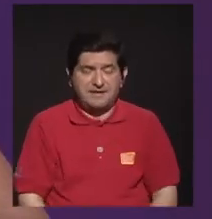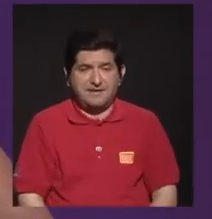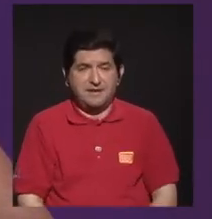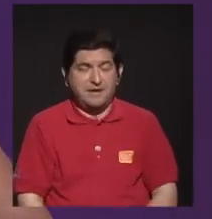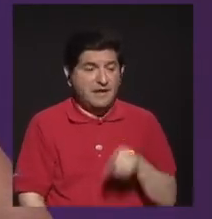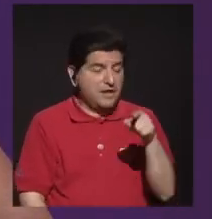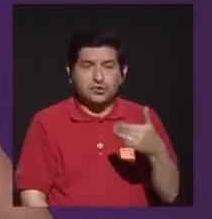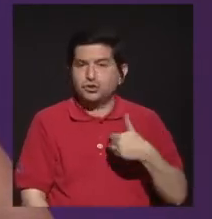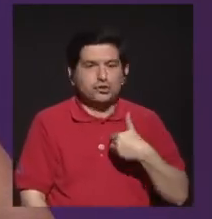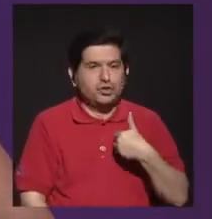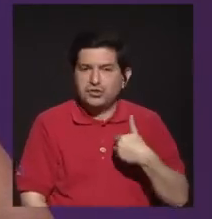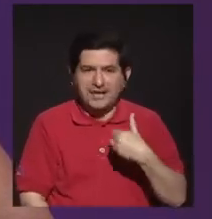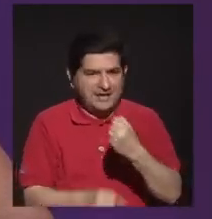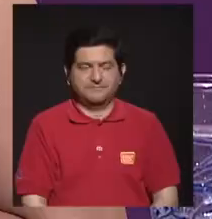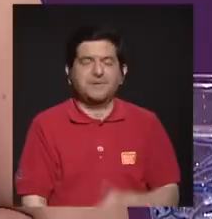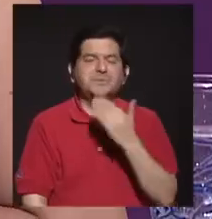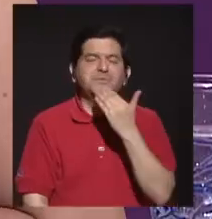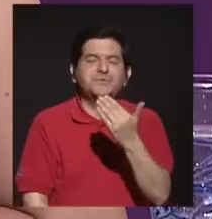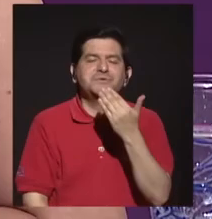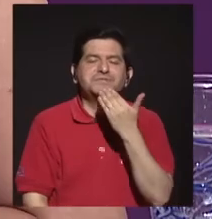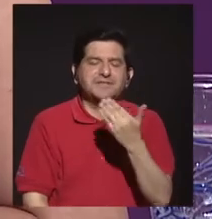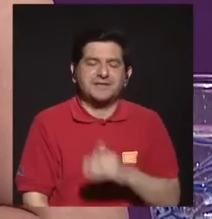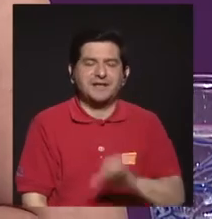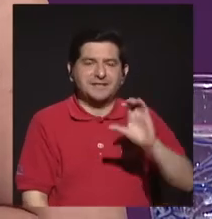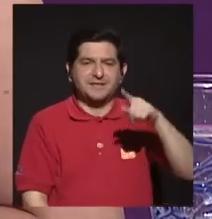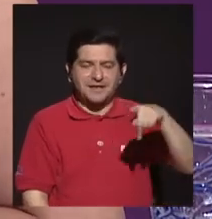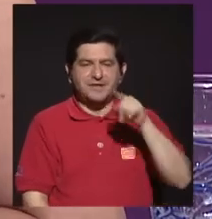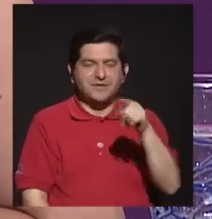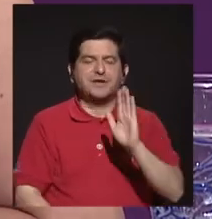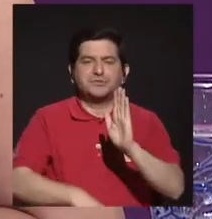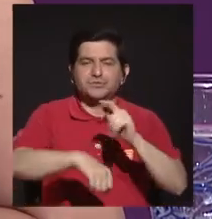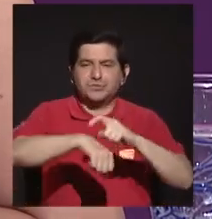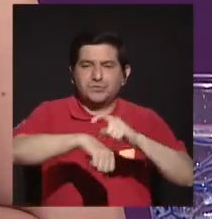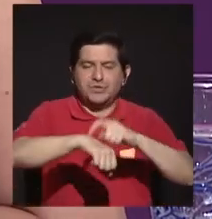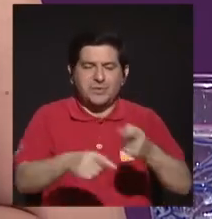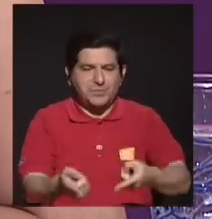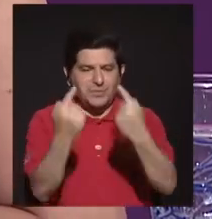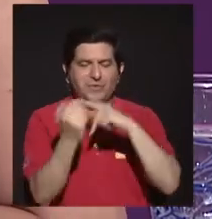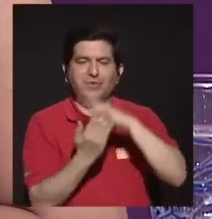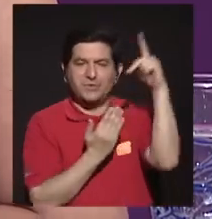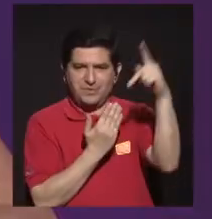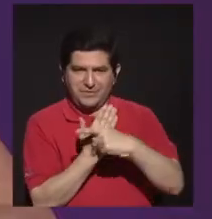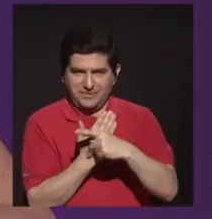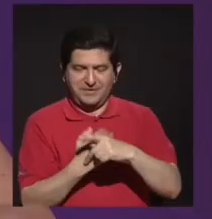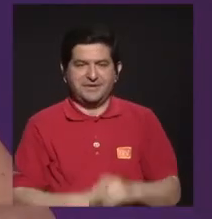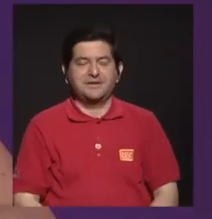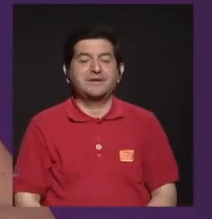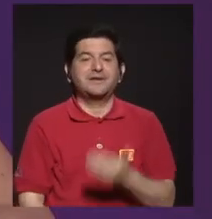porque tampoco lo tenían. Agradecerte el tiempo que nos brindaste para estar acá en el programa